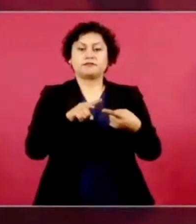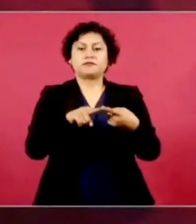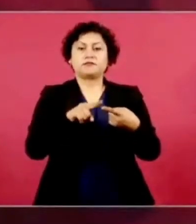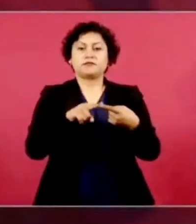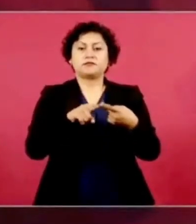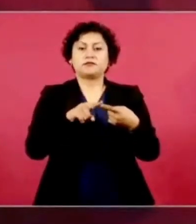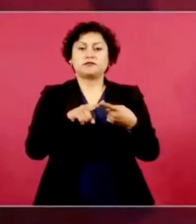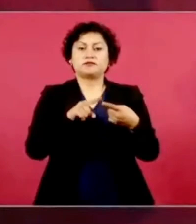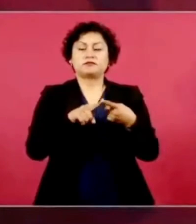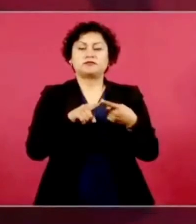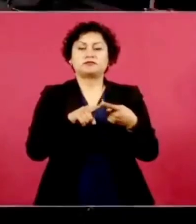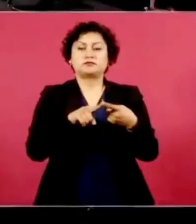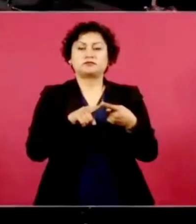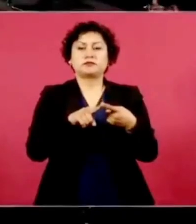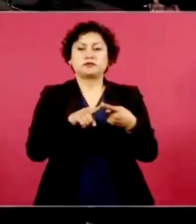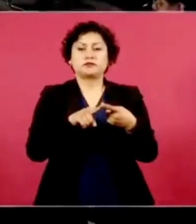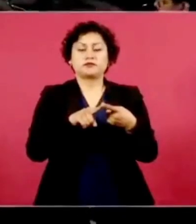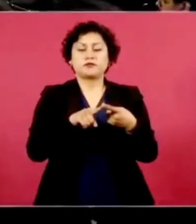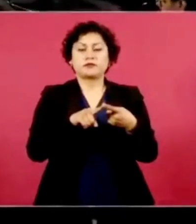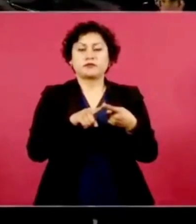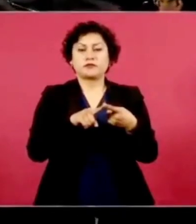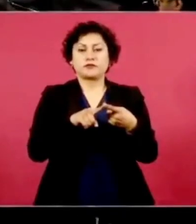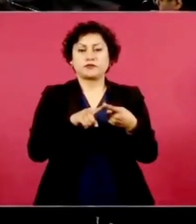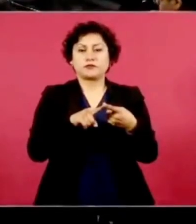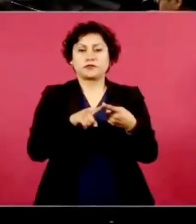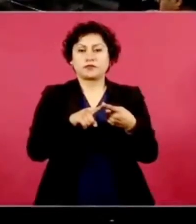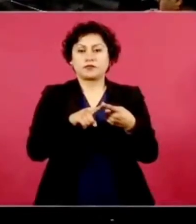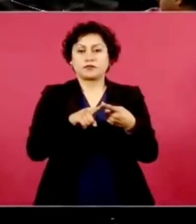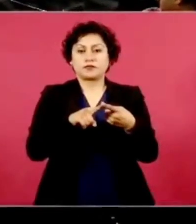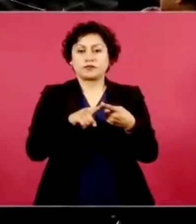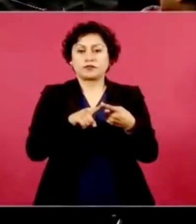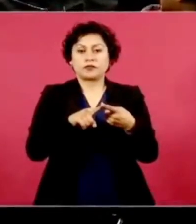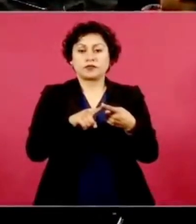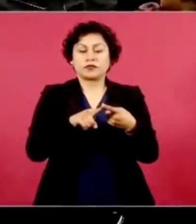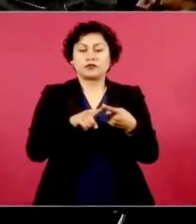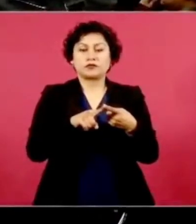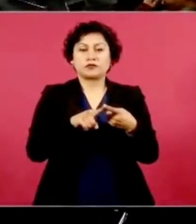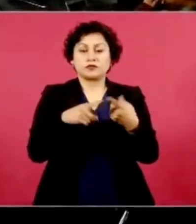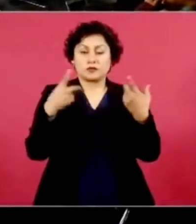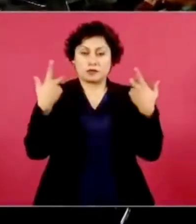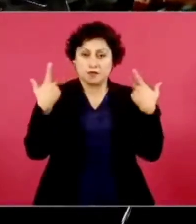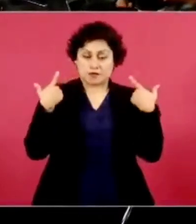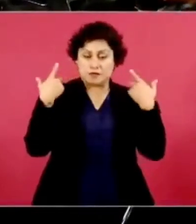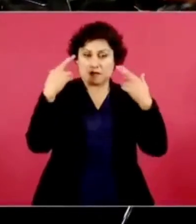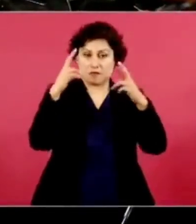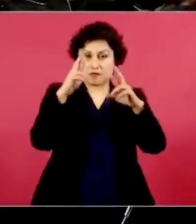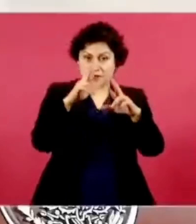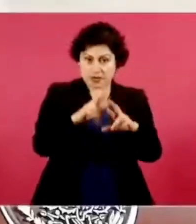atender como se merecen las maestras, los maestros,